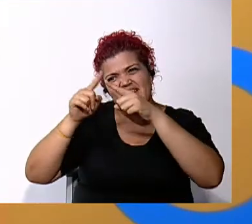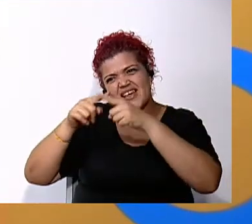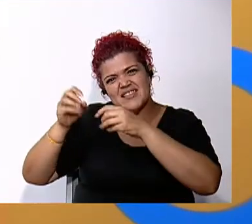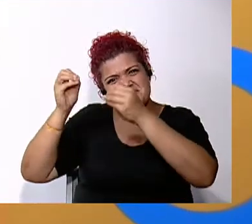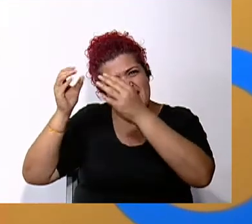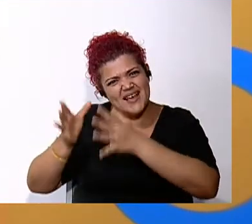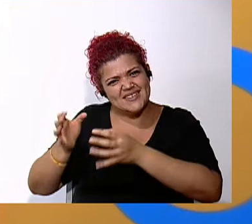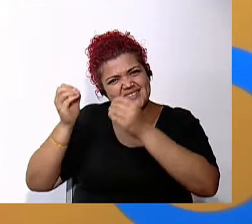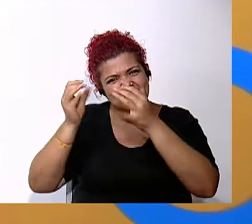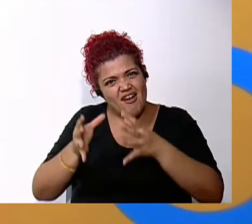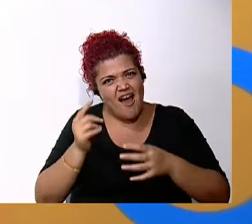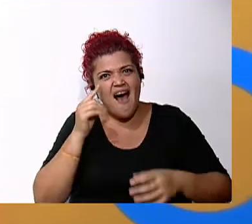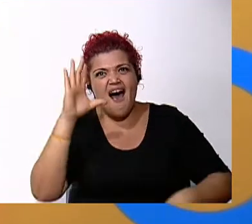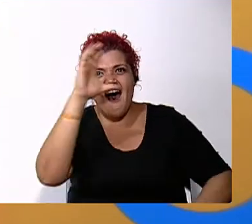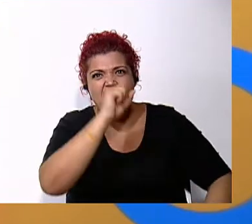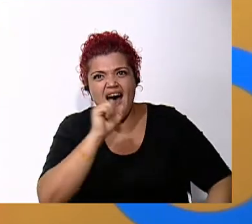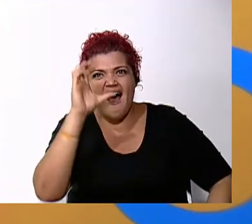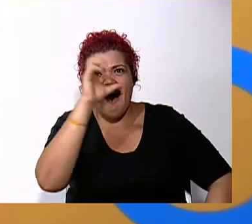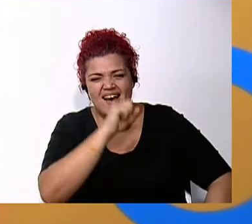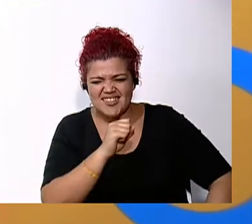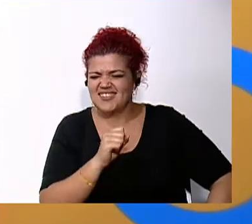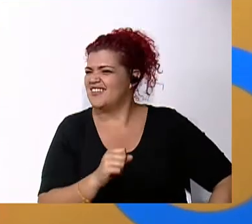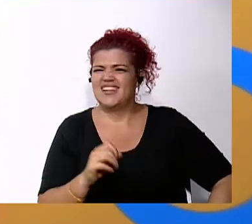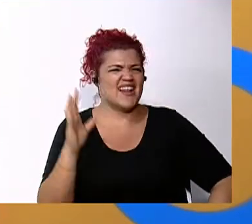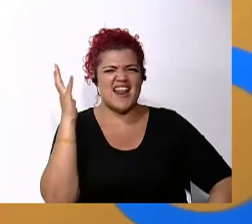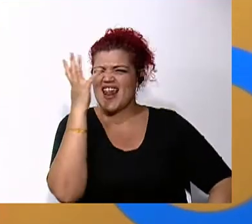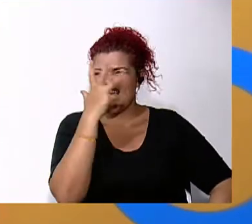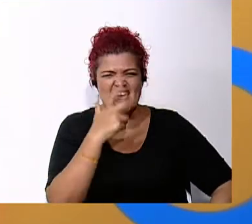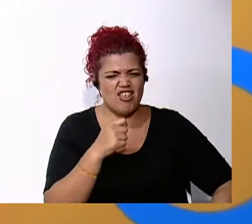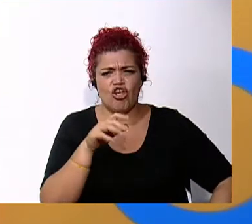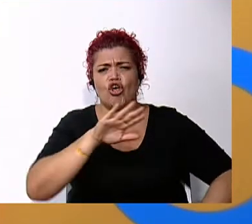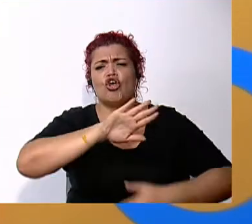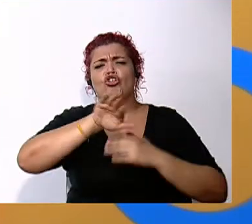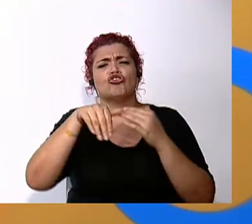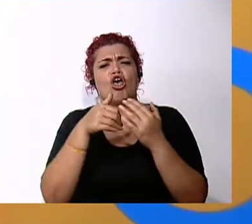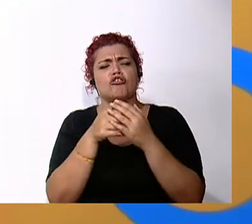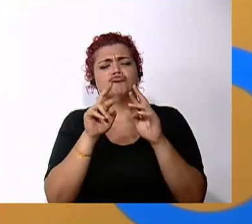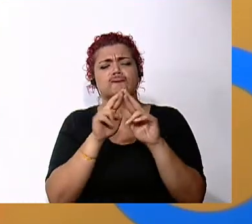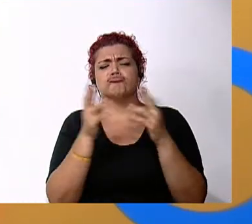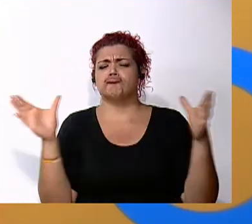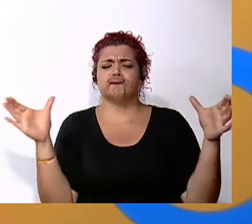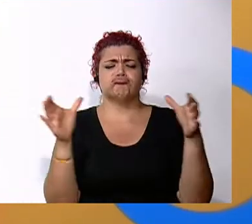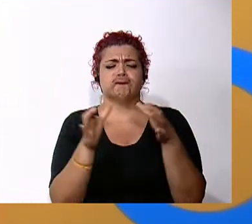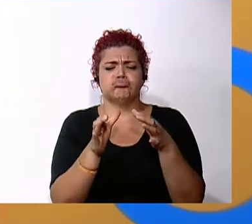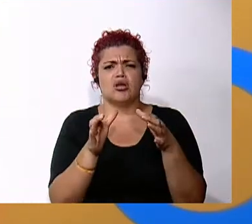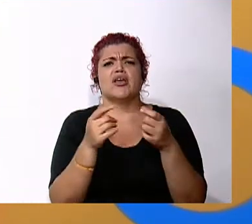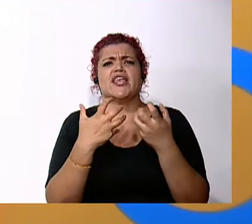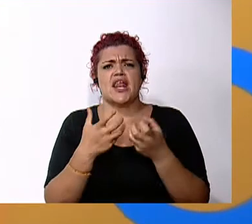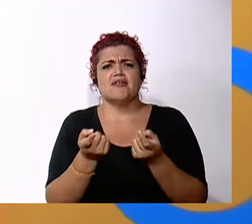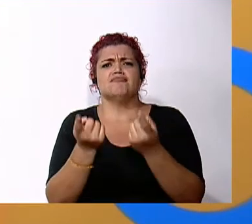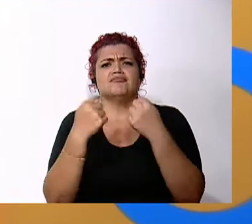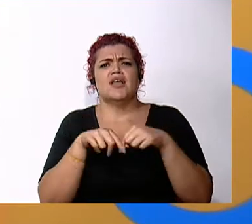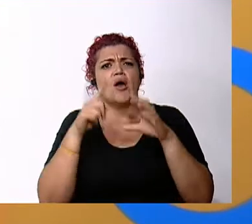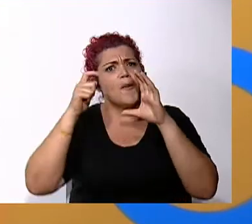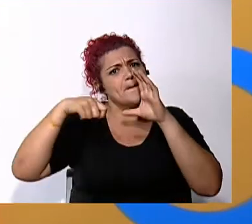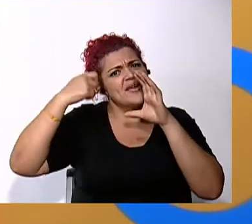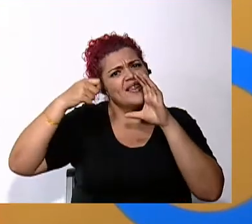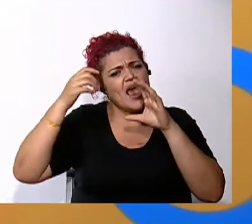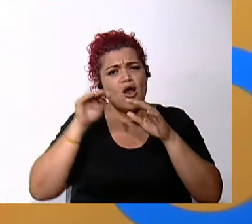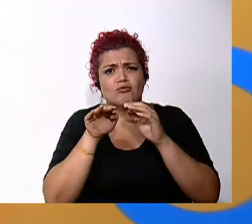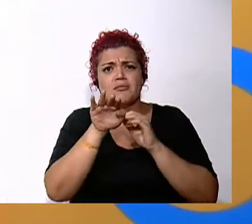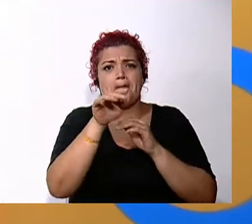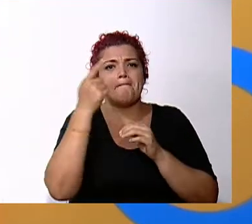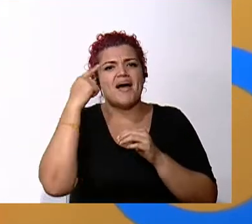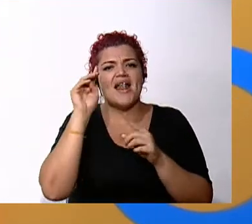Annette. Lindísimo, ¿verdad? Todos se han reunido y todos han querido venir el día de hoy por medio de ese video a